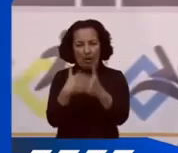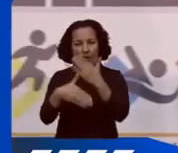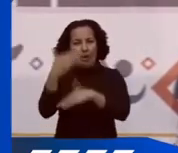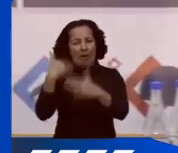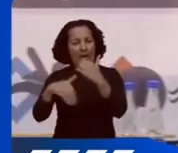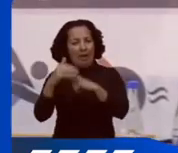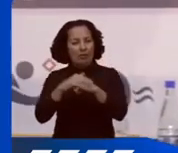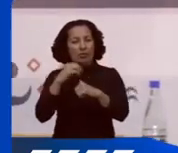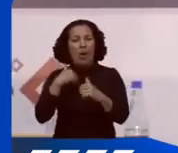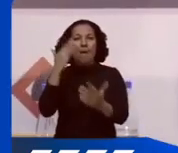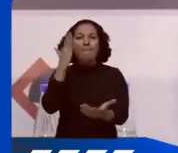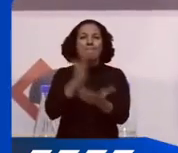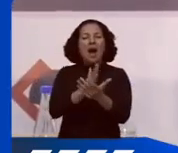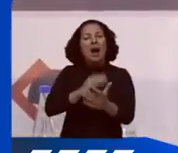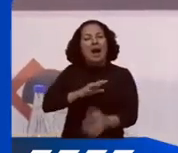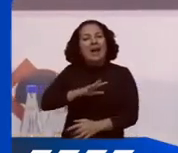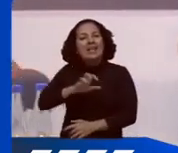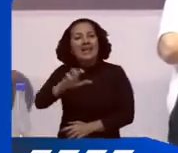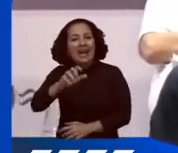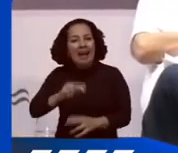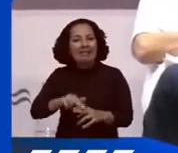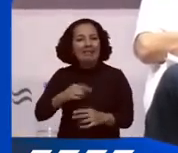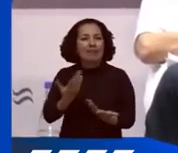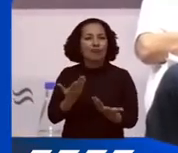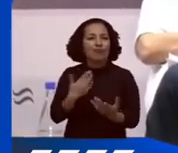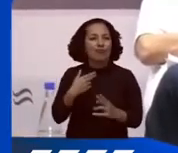mí me diagnosticaron con un cáncer linfático.